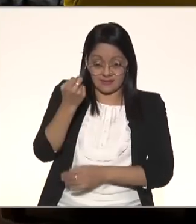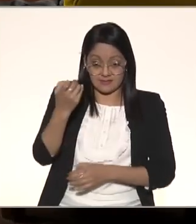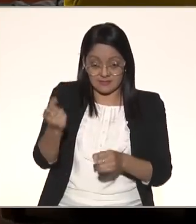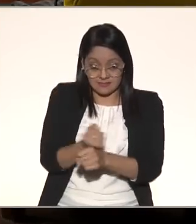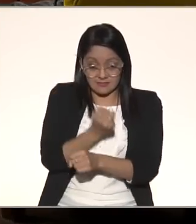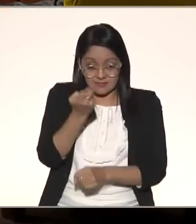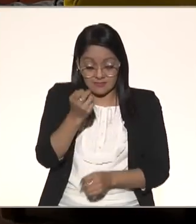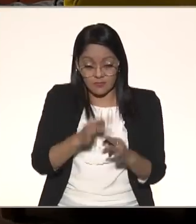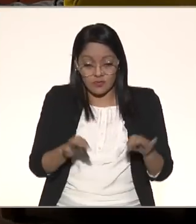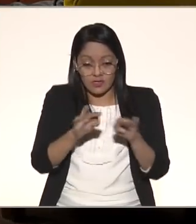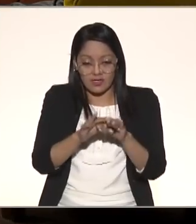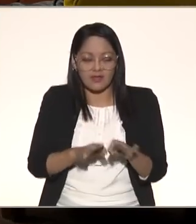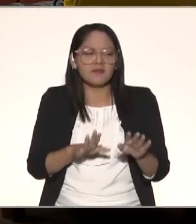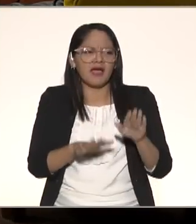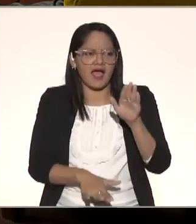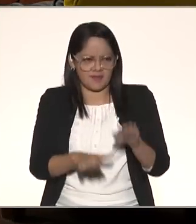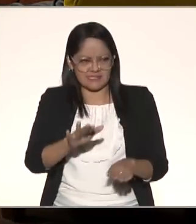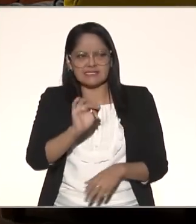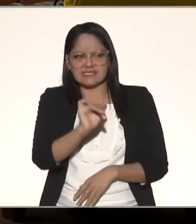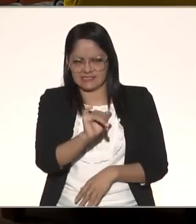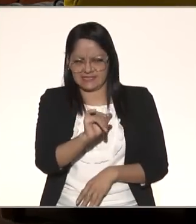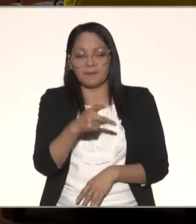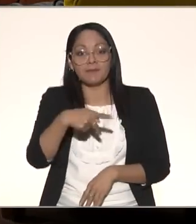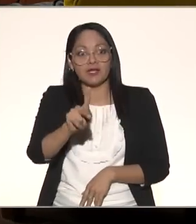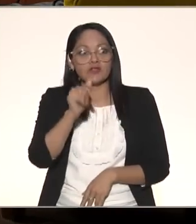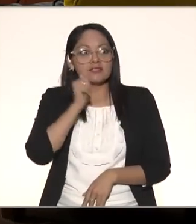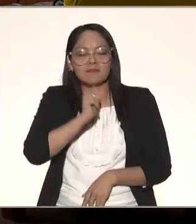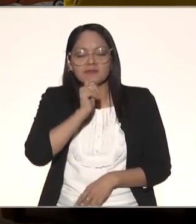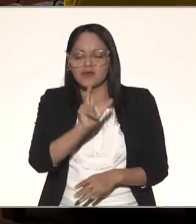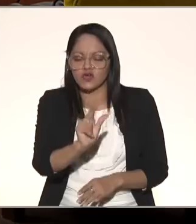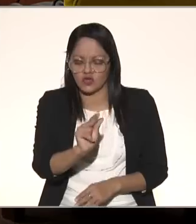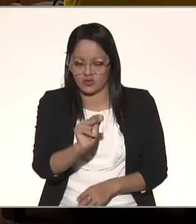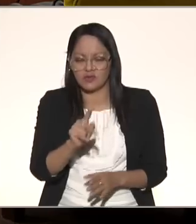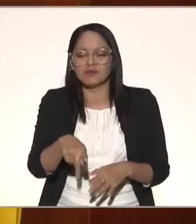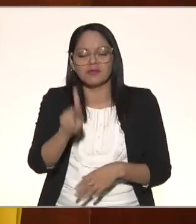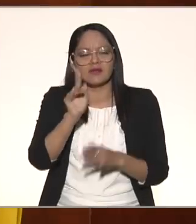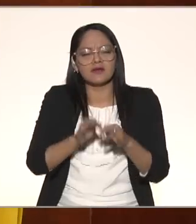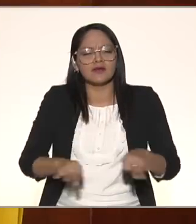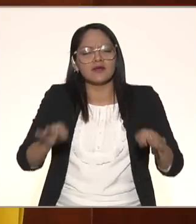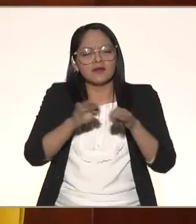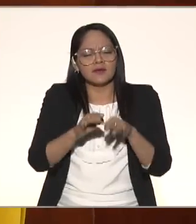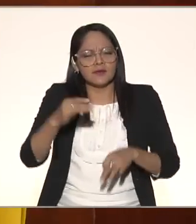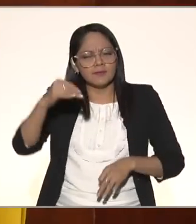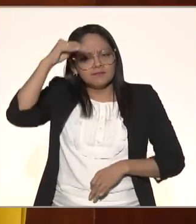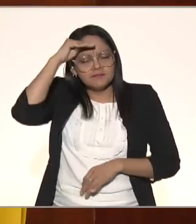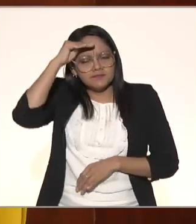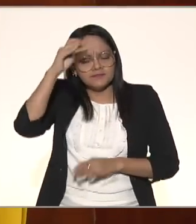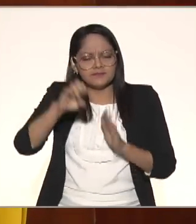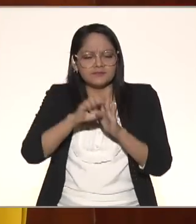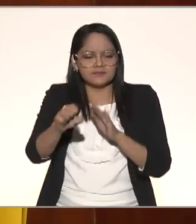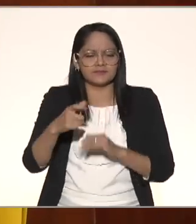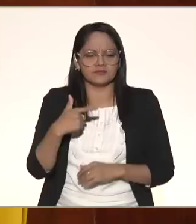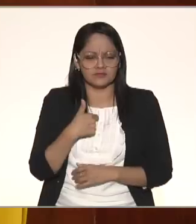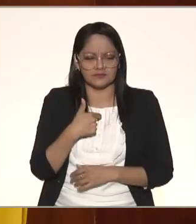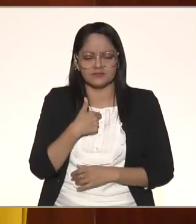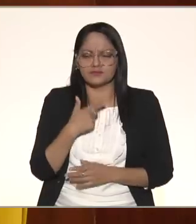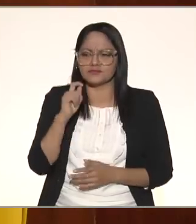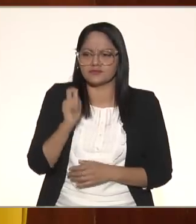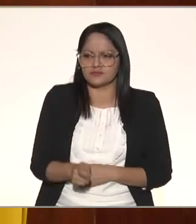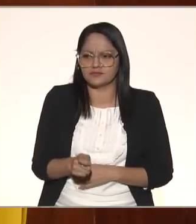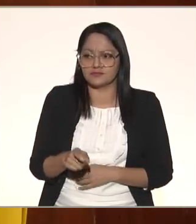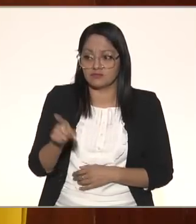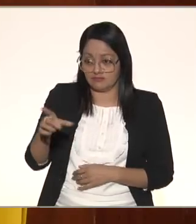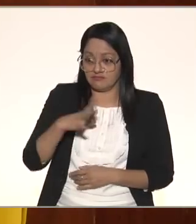En ocasiones sí pero no todo el tiempo lo importante es cobrar conciencia de lo que de lo que se tiene